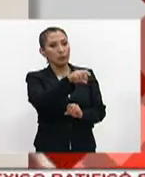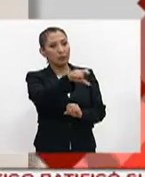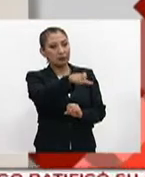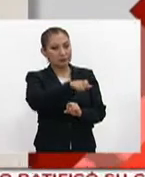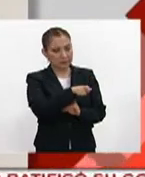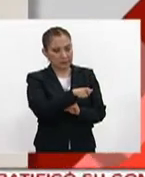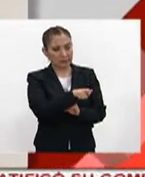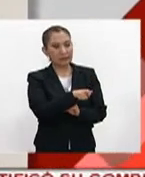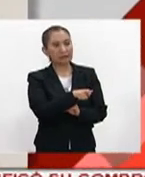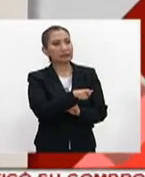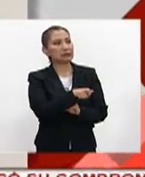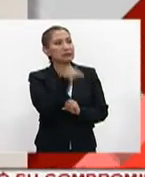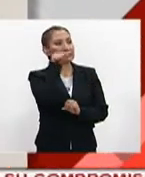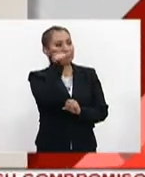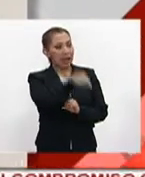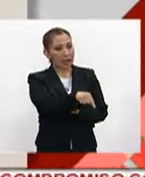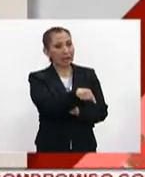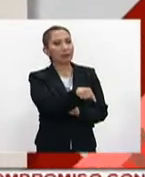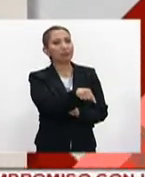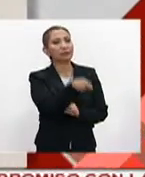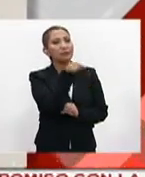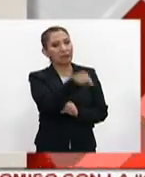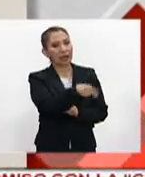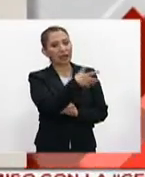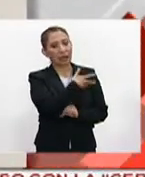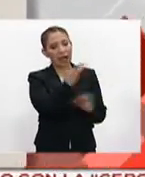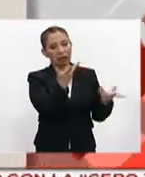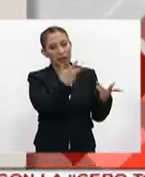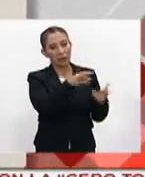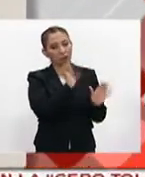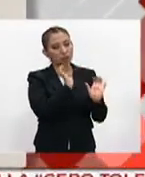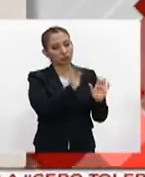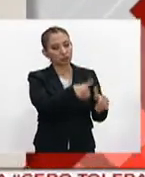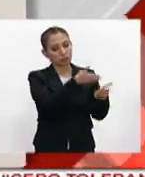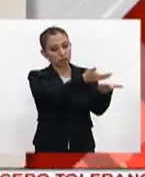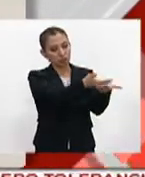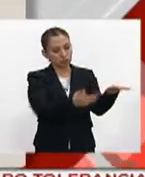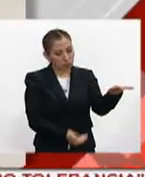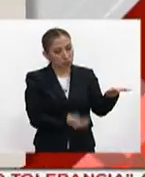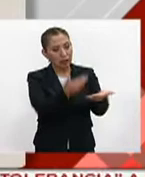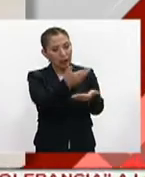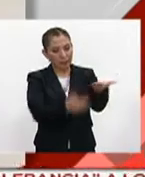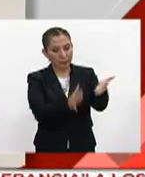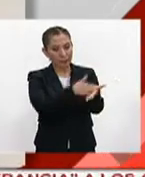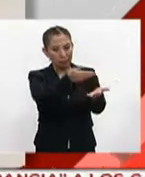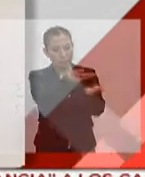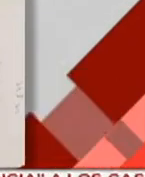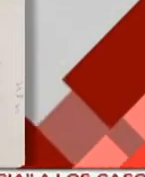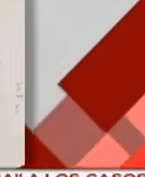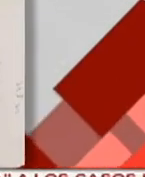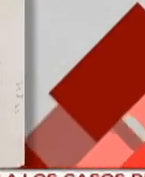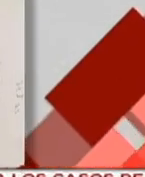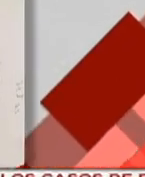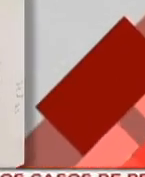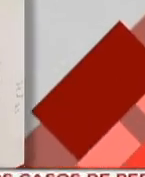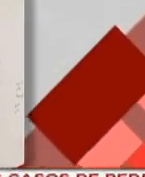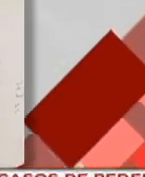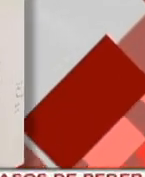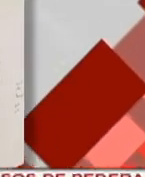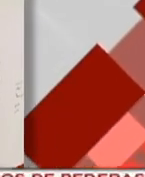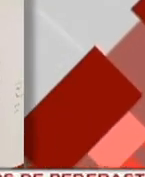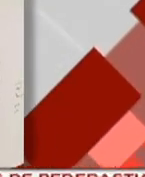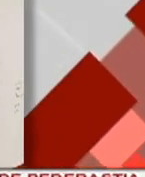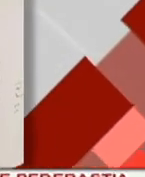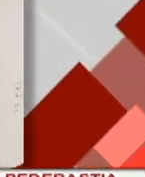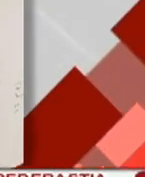www.gov.mx y ahí es donde hacemos la recepción de estos documentos. En esas 5 cuartillas tiene